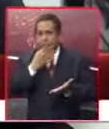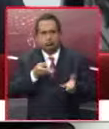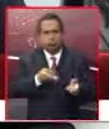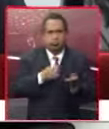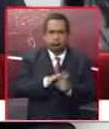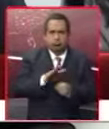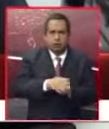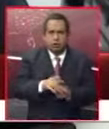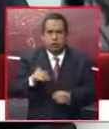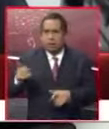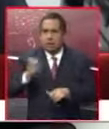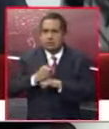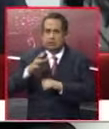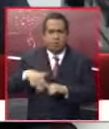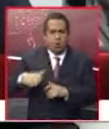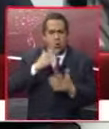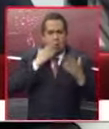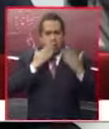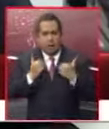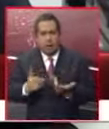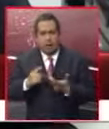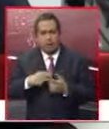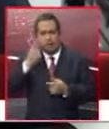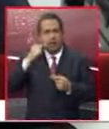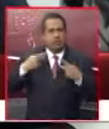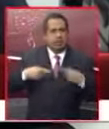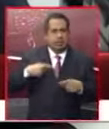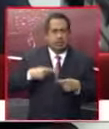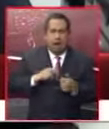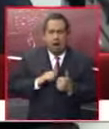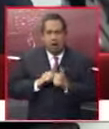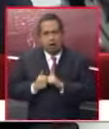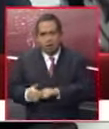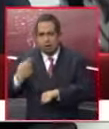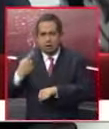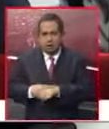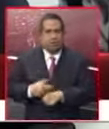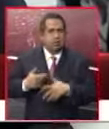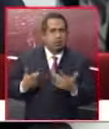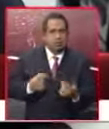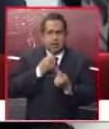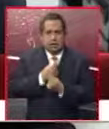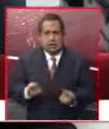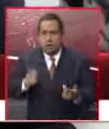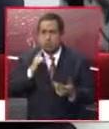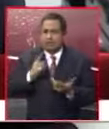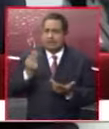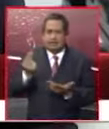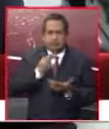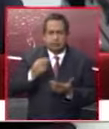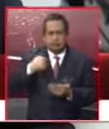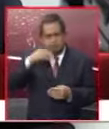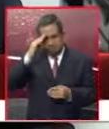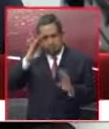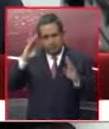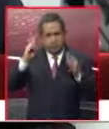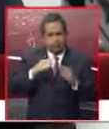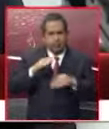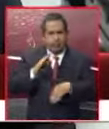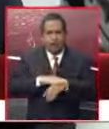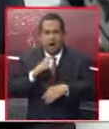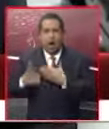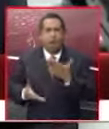severo en el Estado para los crónicos degenerativas, para las enfermedades propias de nuestros niños y de las mujeres. Todo lo que vamos a hacer es hacer